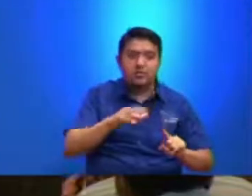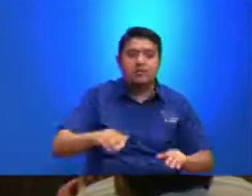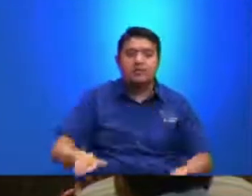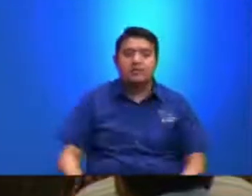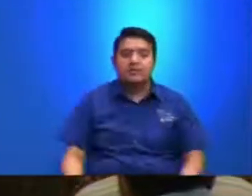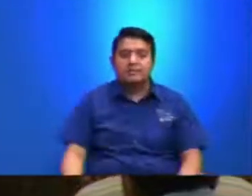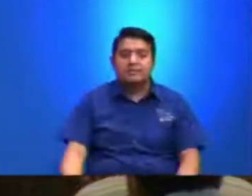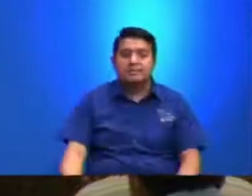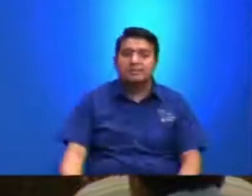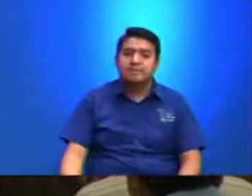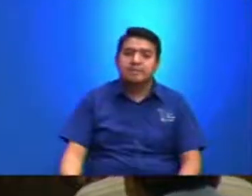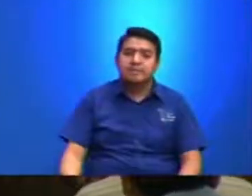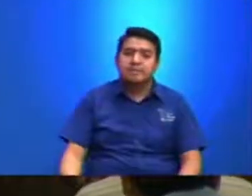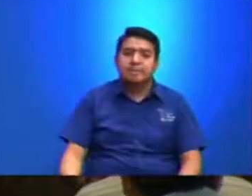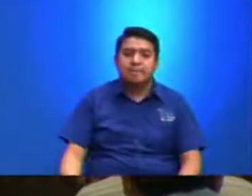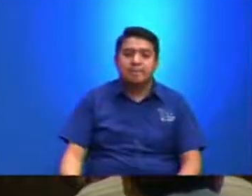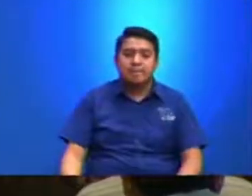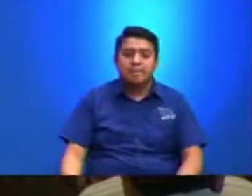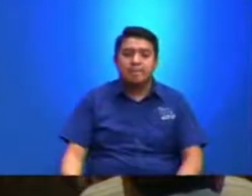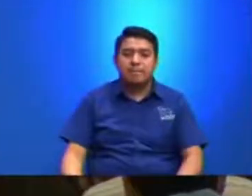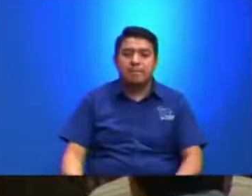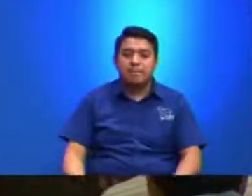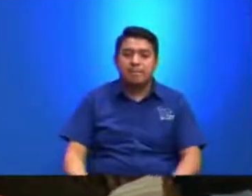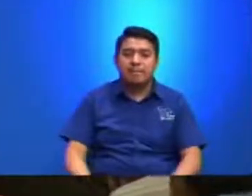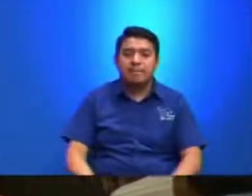Dios. Gloria a Dios.